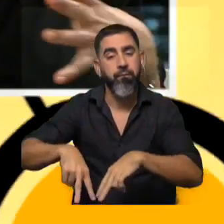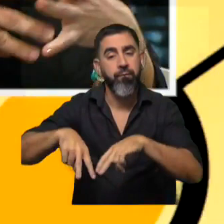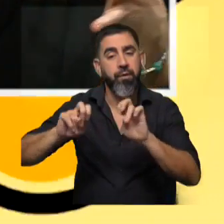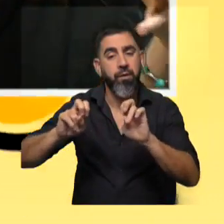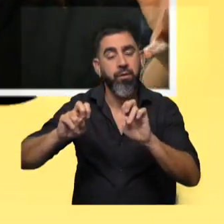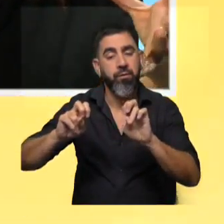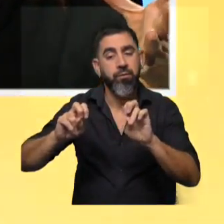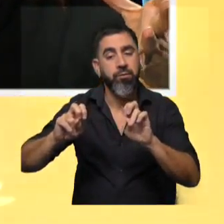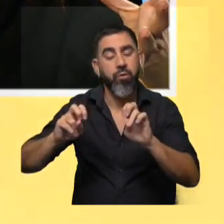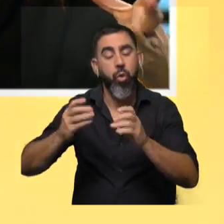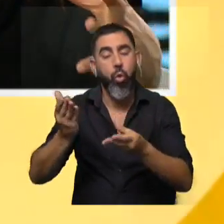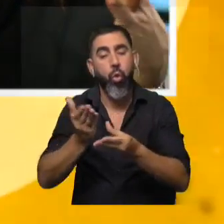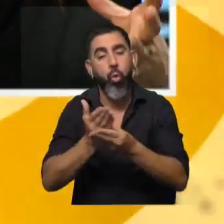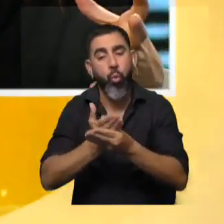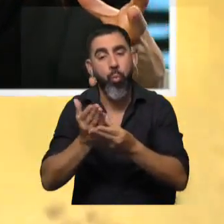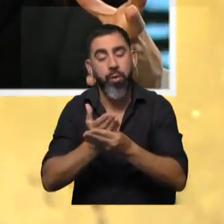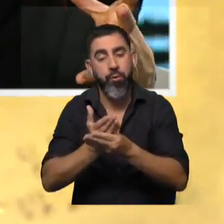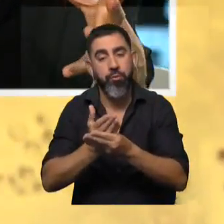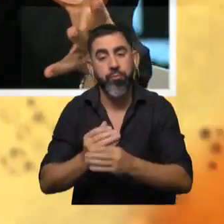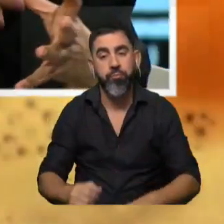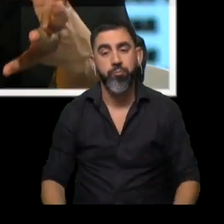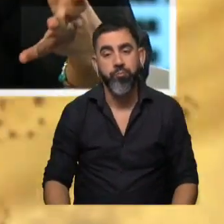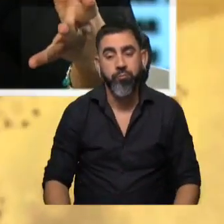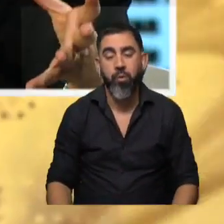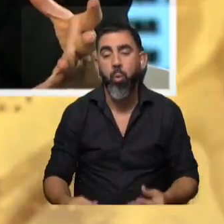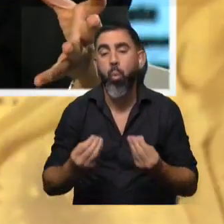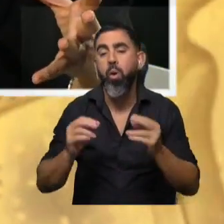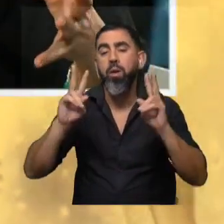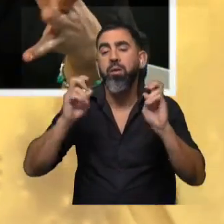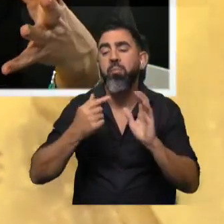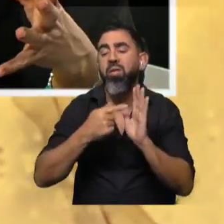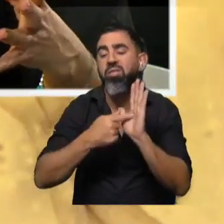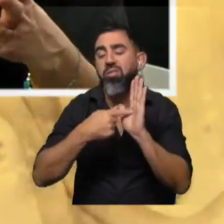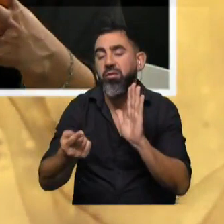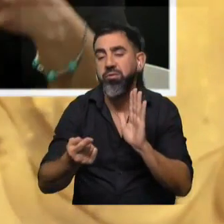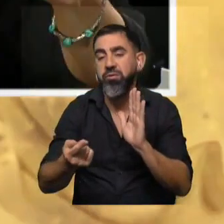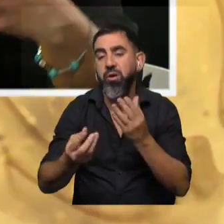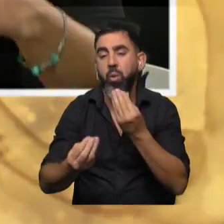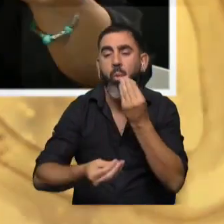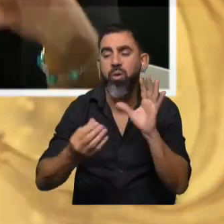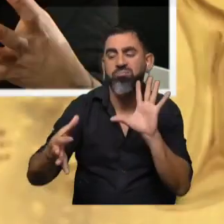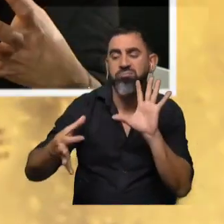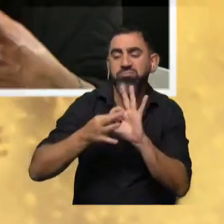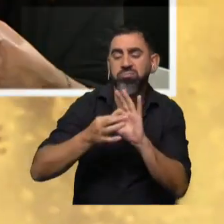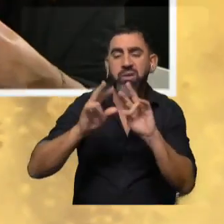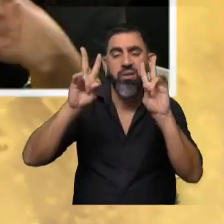un conjunto de documentos y buscar qué temas se mencionan, cuál es la relación entre los temas. Ahí estamos viendo a